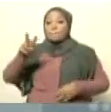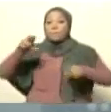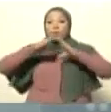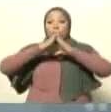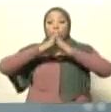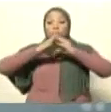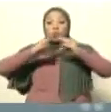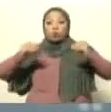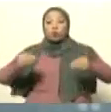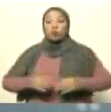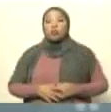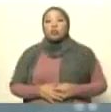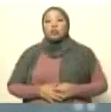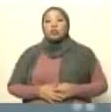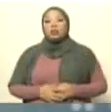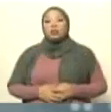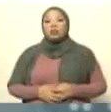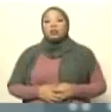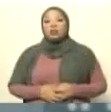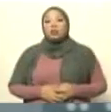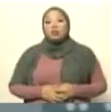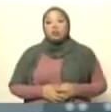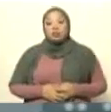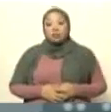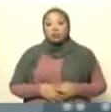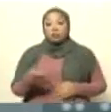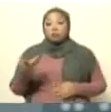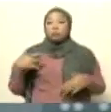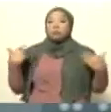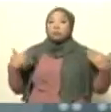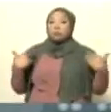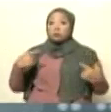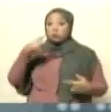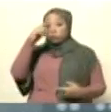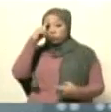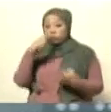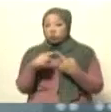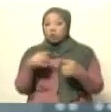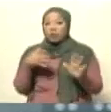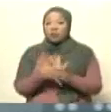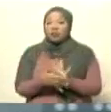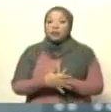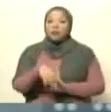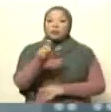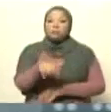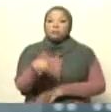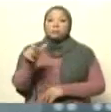todas las venezolanas. Bueno, bajo esa figura él pide una ley habilitante y